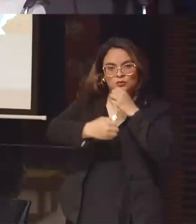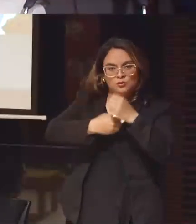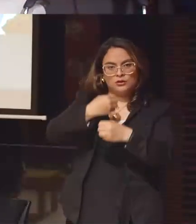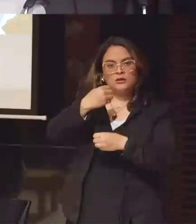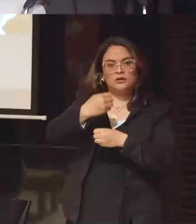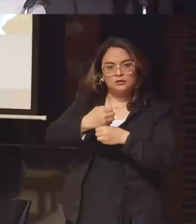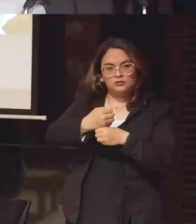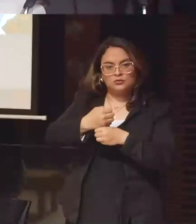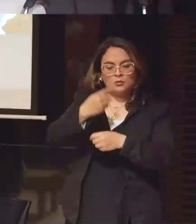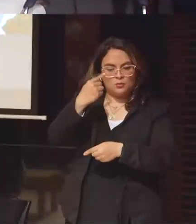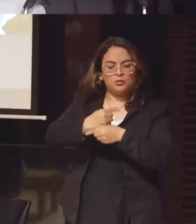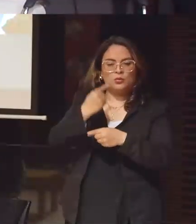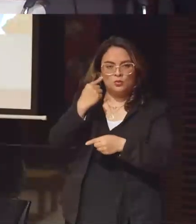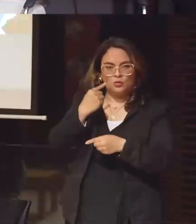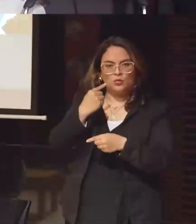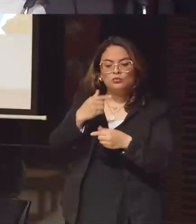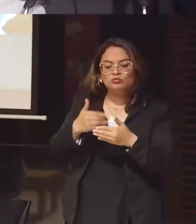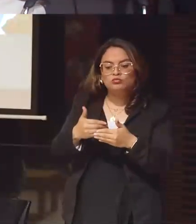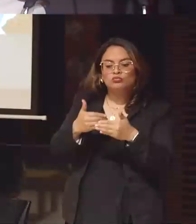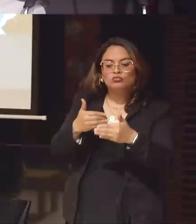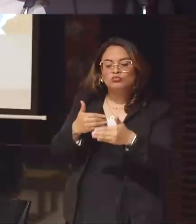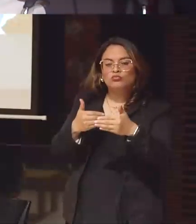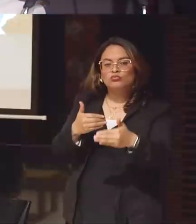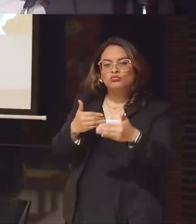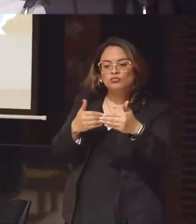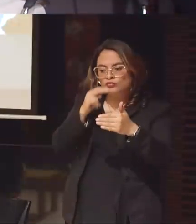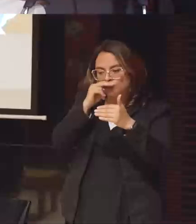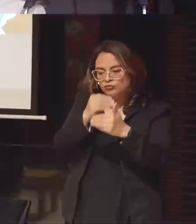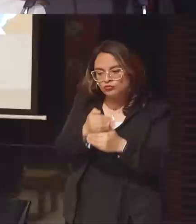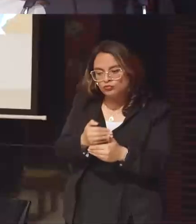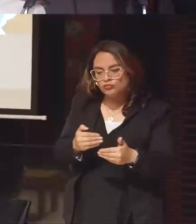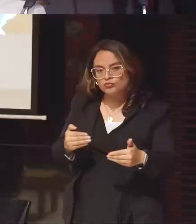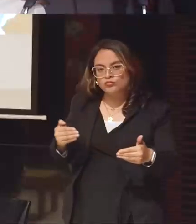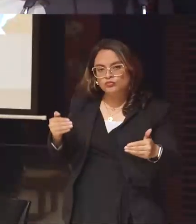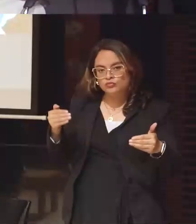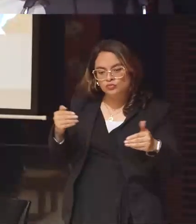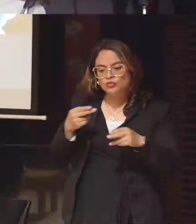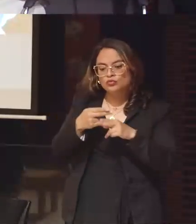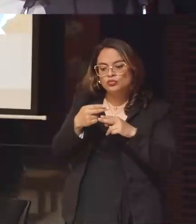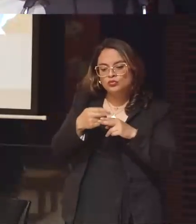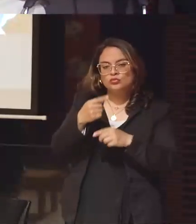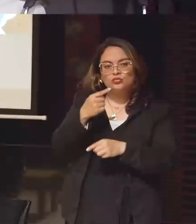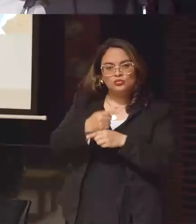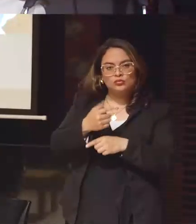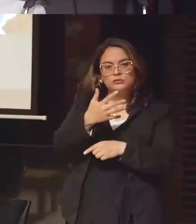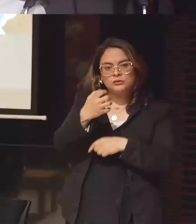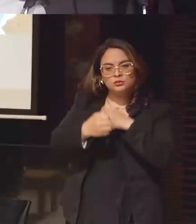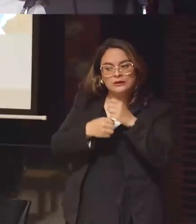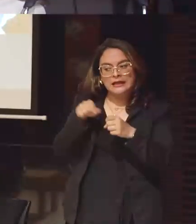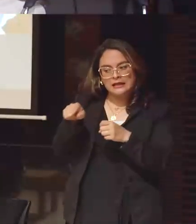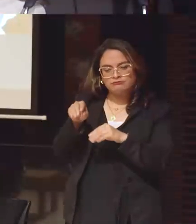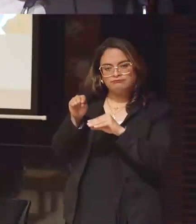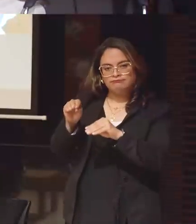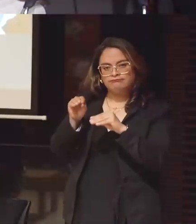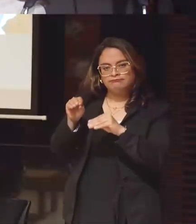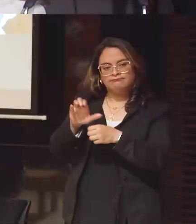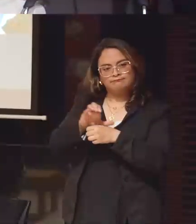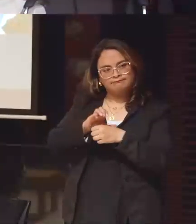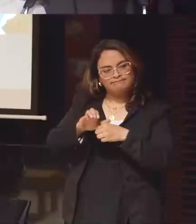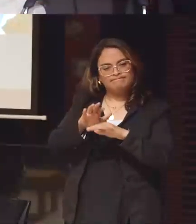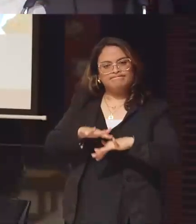tiempo, y estos chiquitos que son esa generación del quinto centenario son los primeros que tienen que enamorarse de su ciudad, de conocer